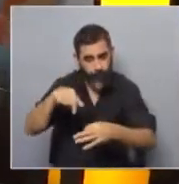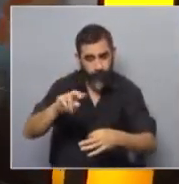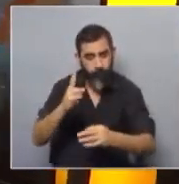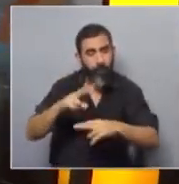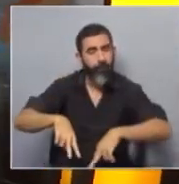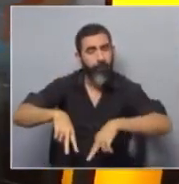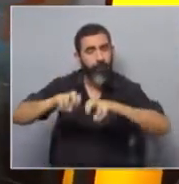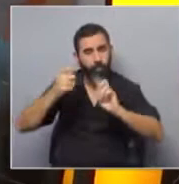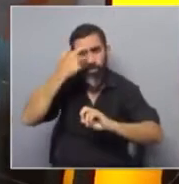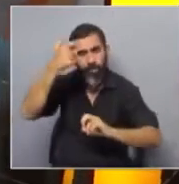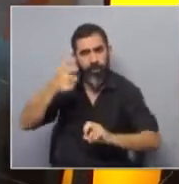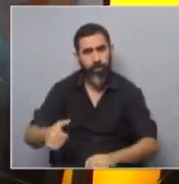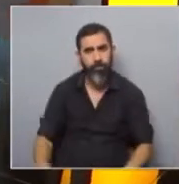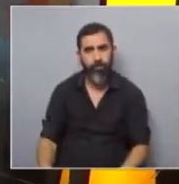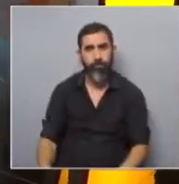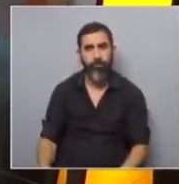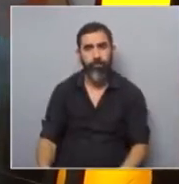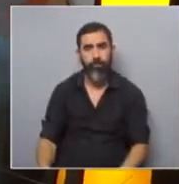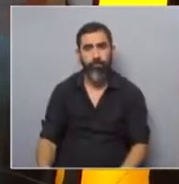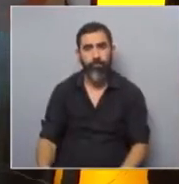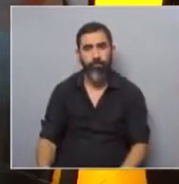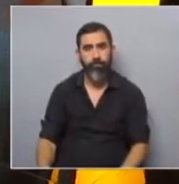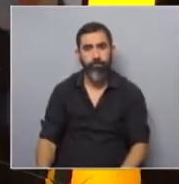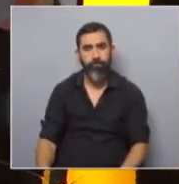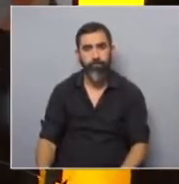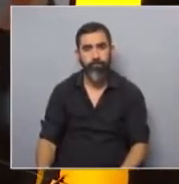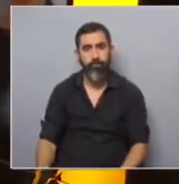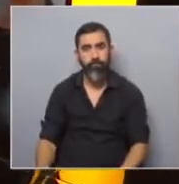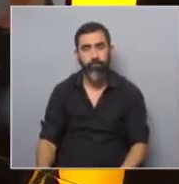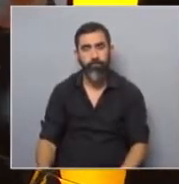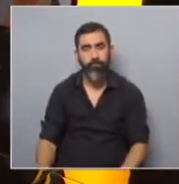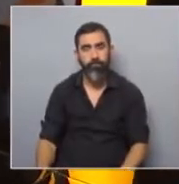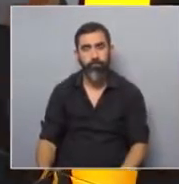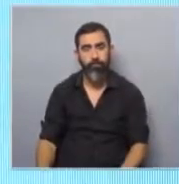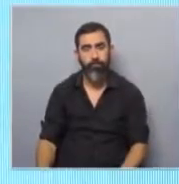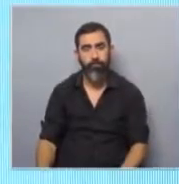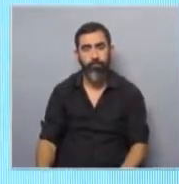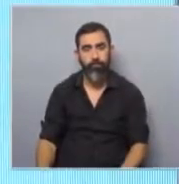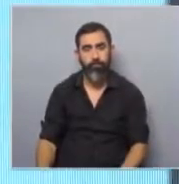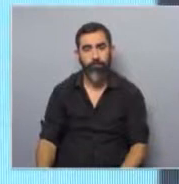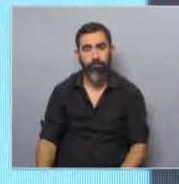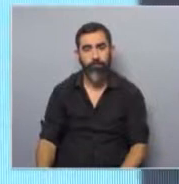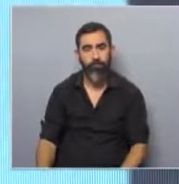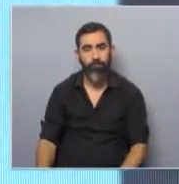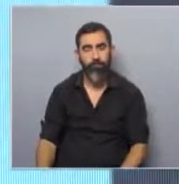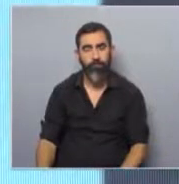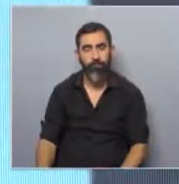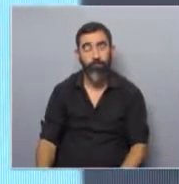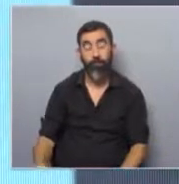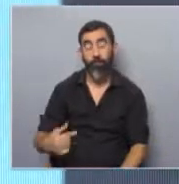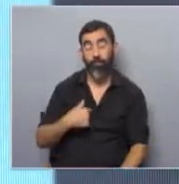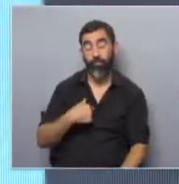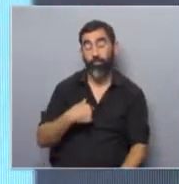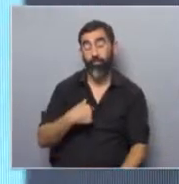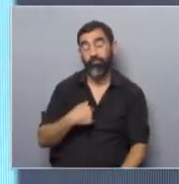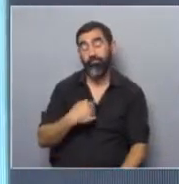la investigación científica? Es difícil que yo le pueda decir. Yo no sé, yo le